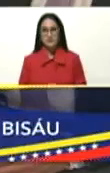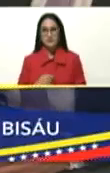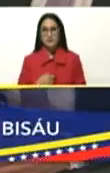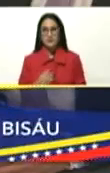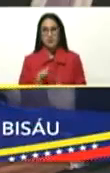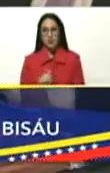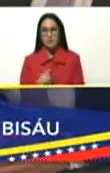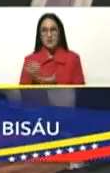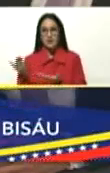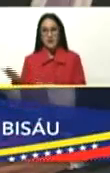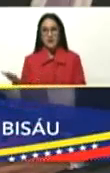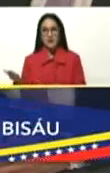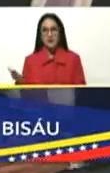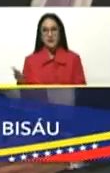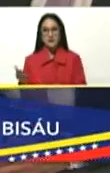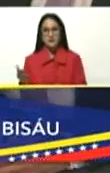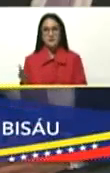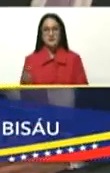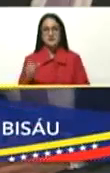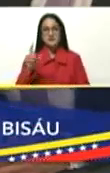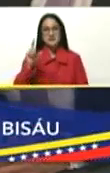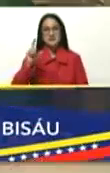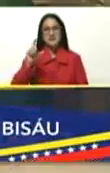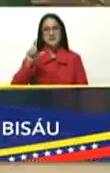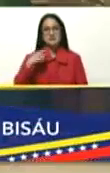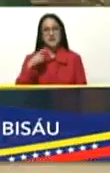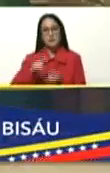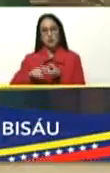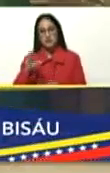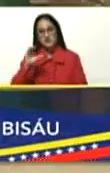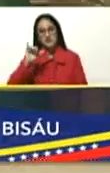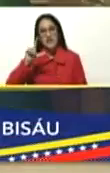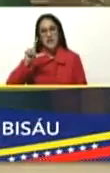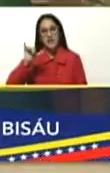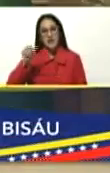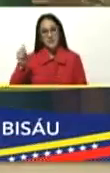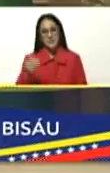compañera Cilia Flores de Maduro,